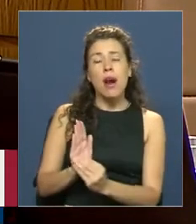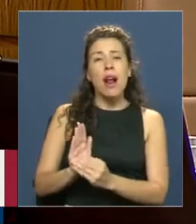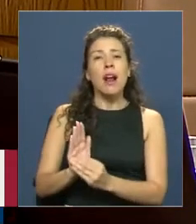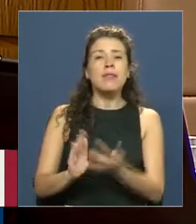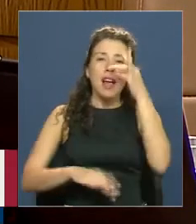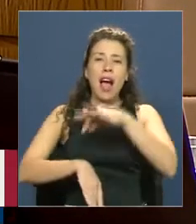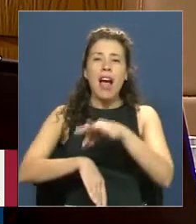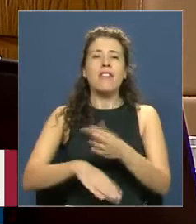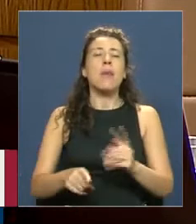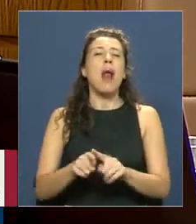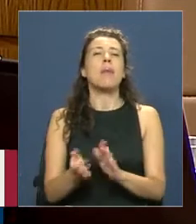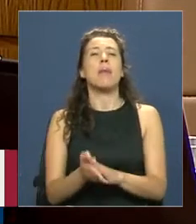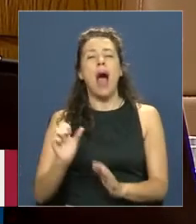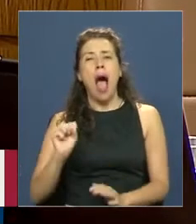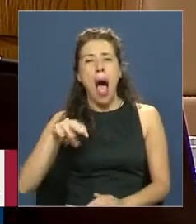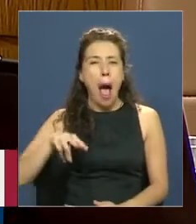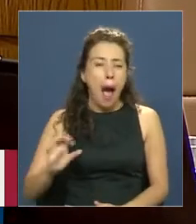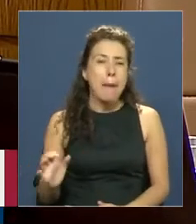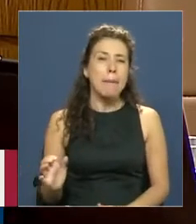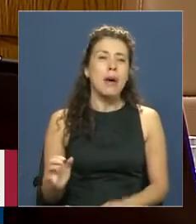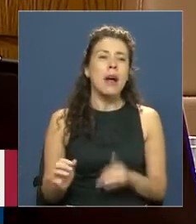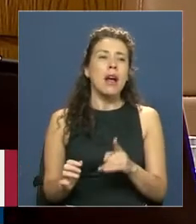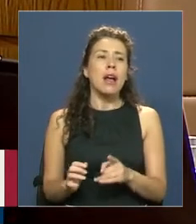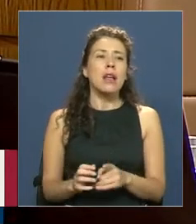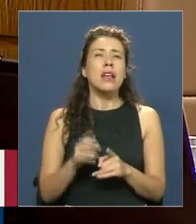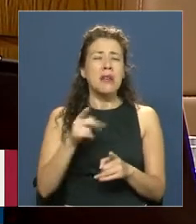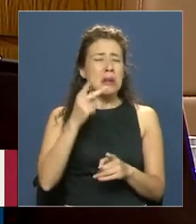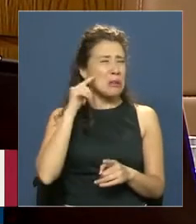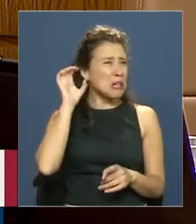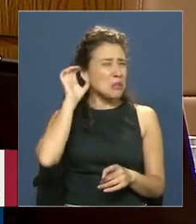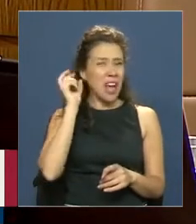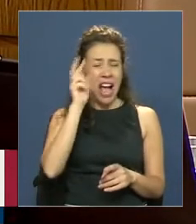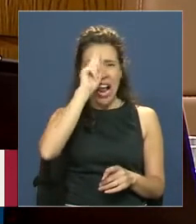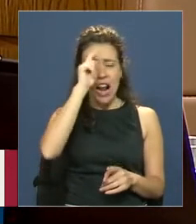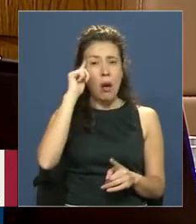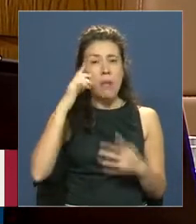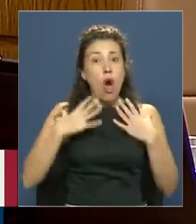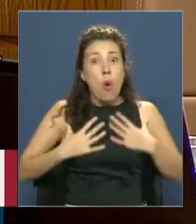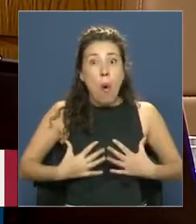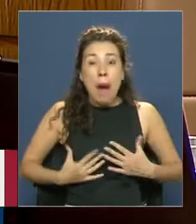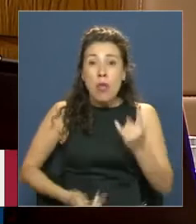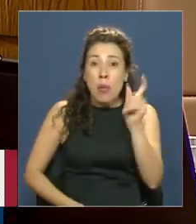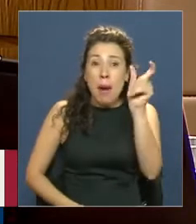como AME, patologías que efectivamente en tu oído suenan muy extraño, pero en el cuerpo de un ser humano.